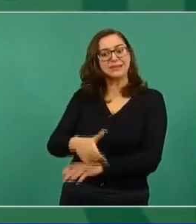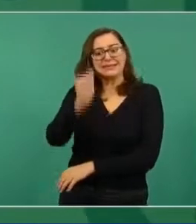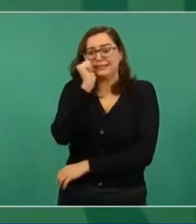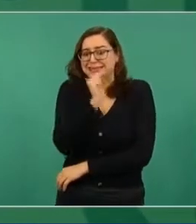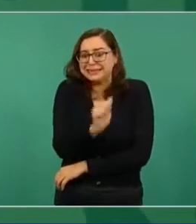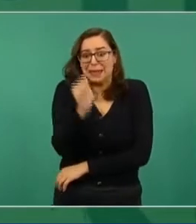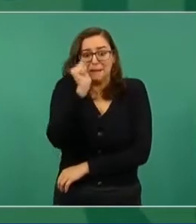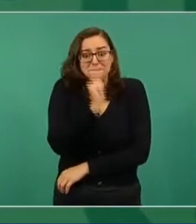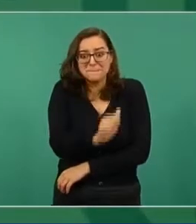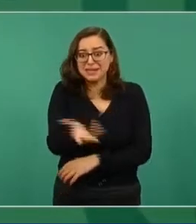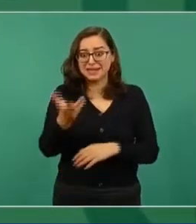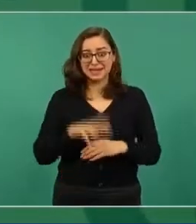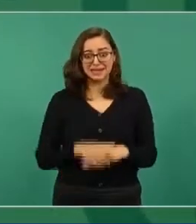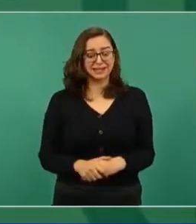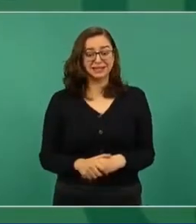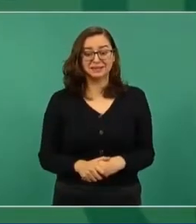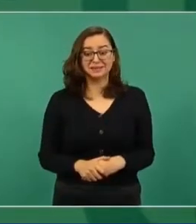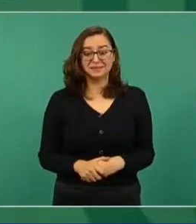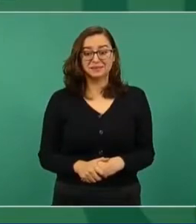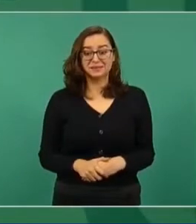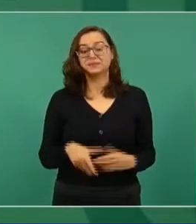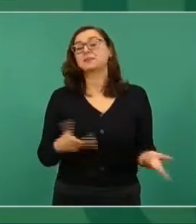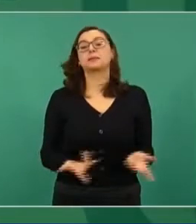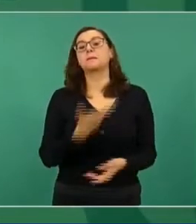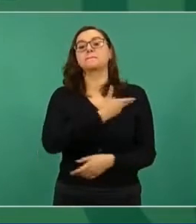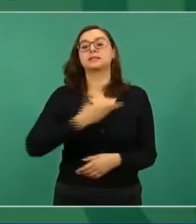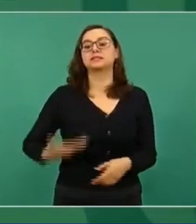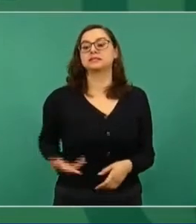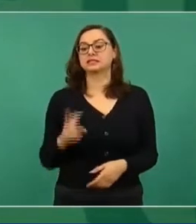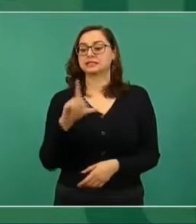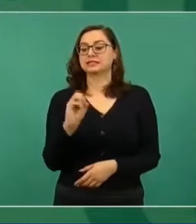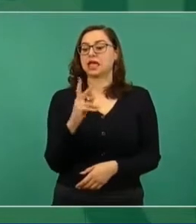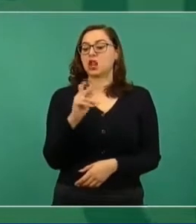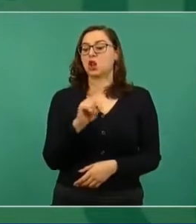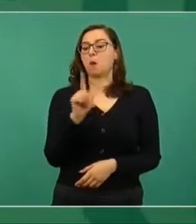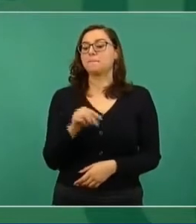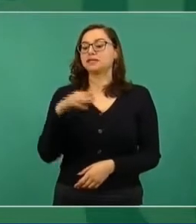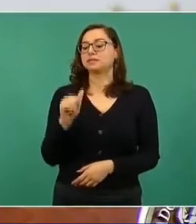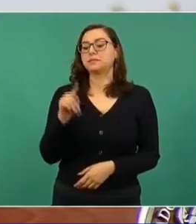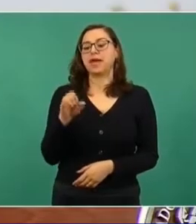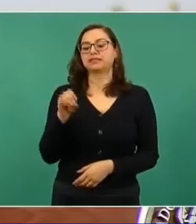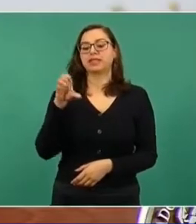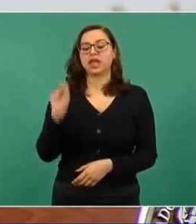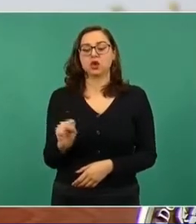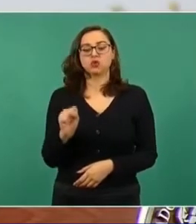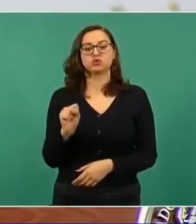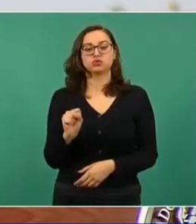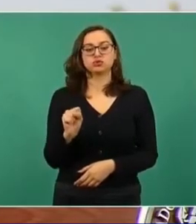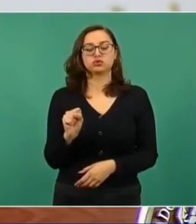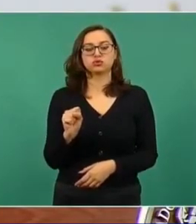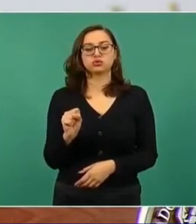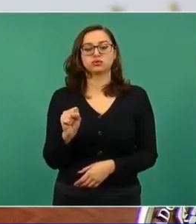Todavía en el gobierno del presidente López Mateos, opuestos